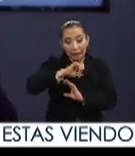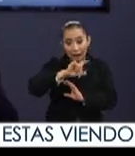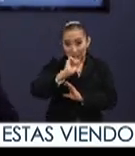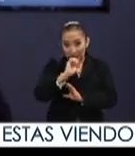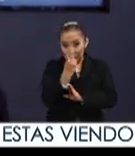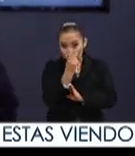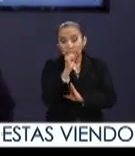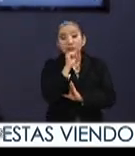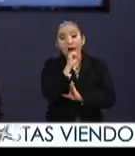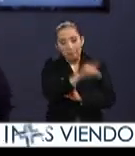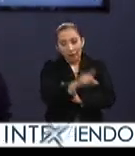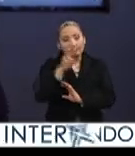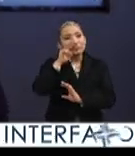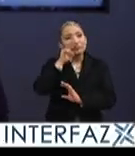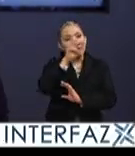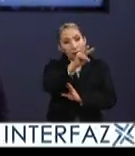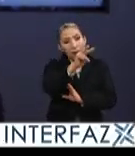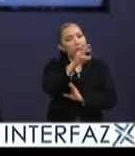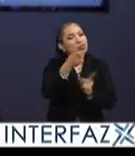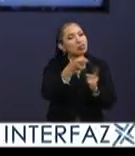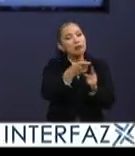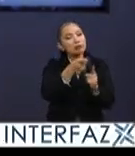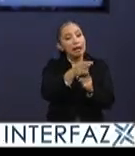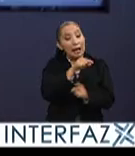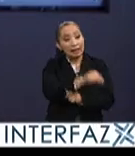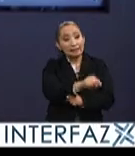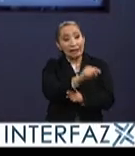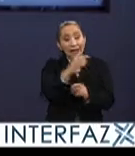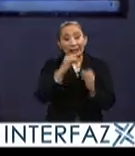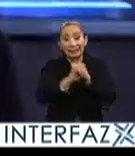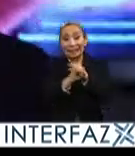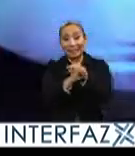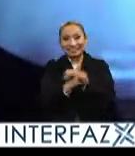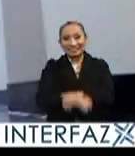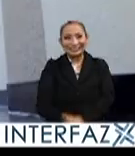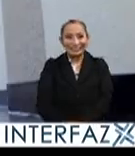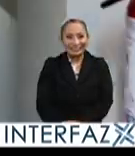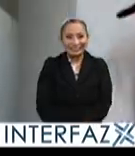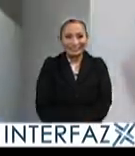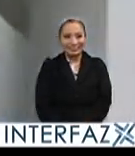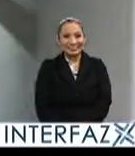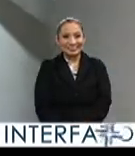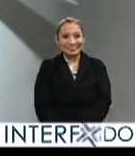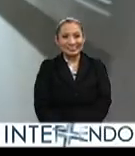22 también se ve por este universo.